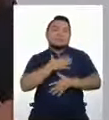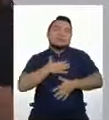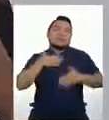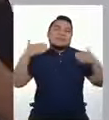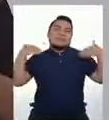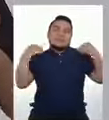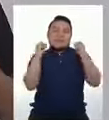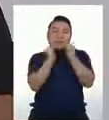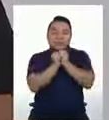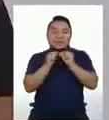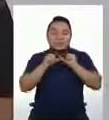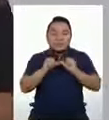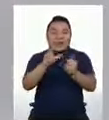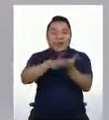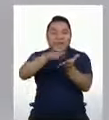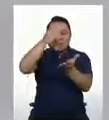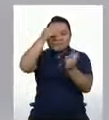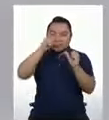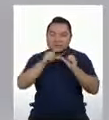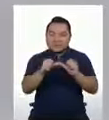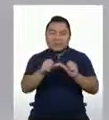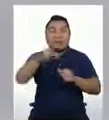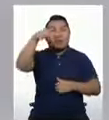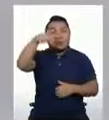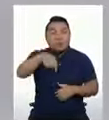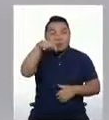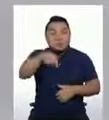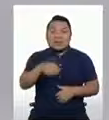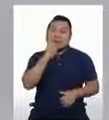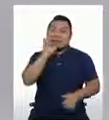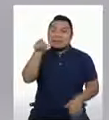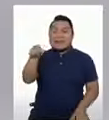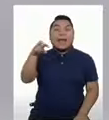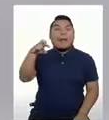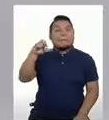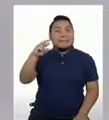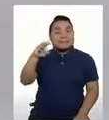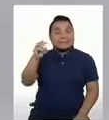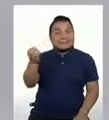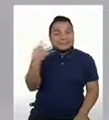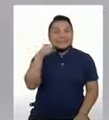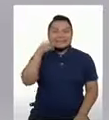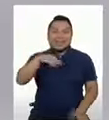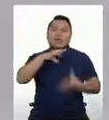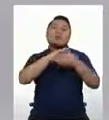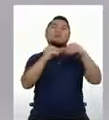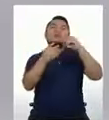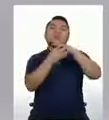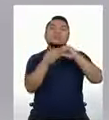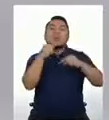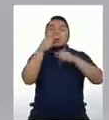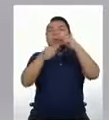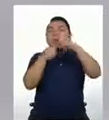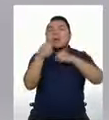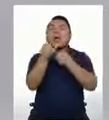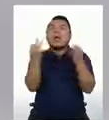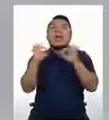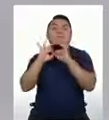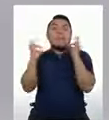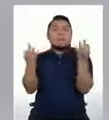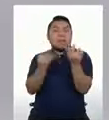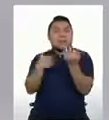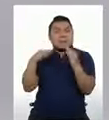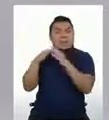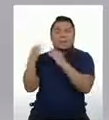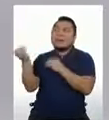de acompañarlos para seguir aprendiendo. El día de hoy, como les dijo Patricia, vamos a escribir una historia que nos fue contada por algún familiar en